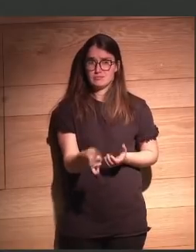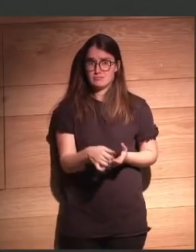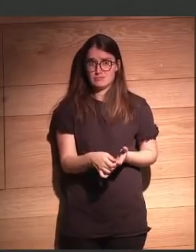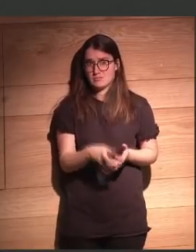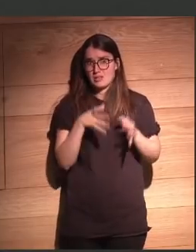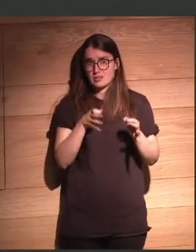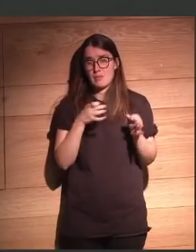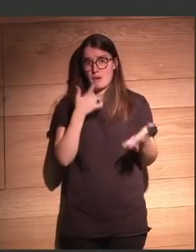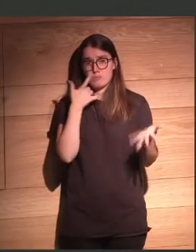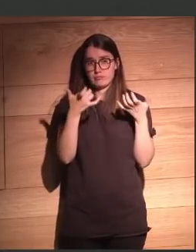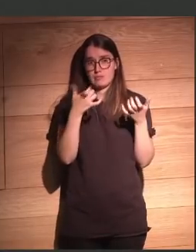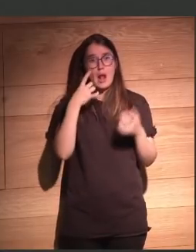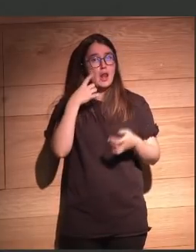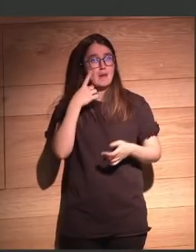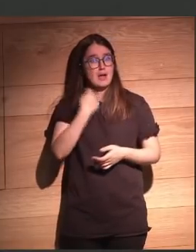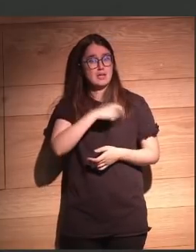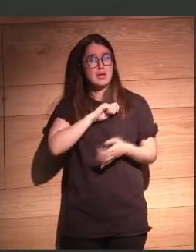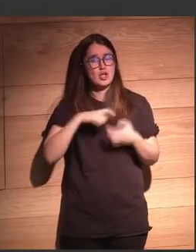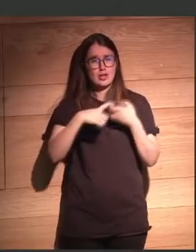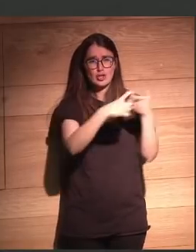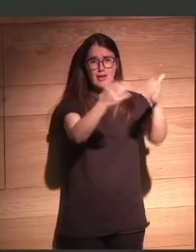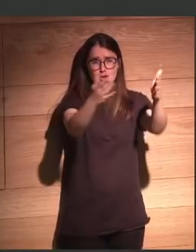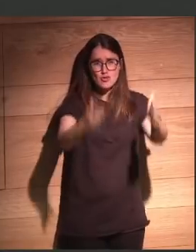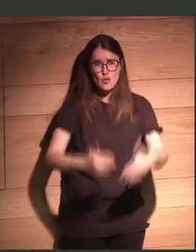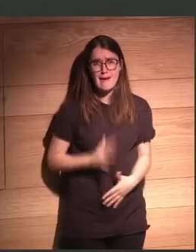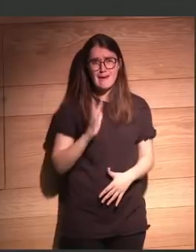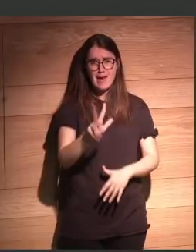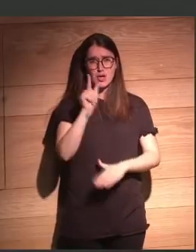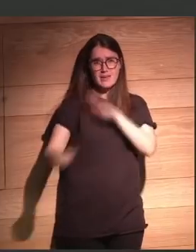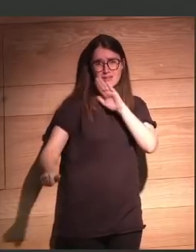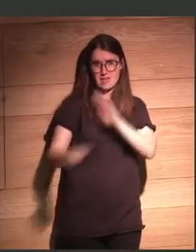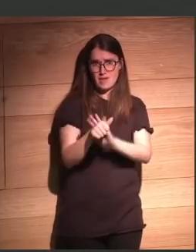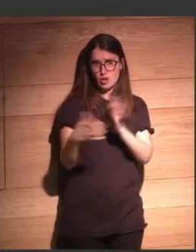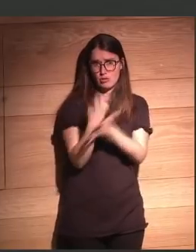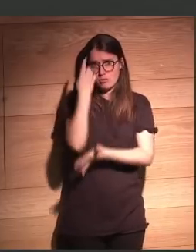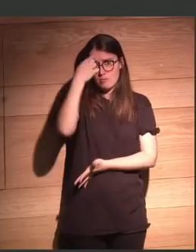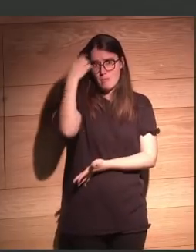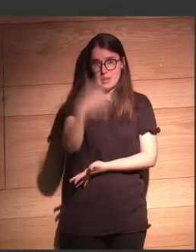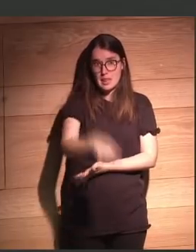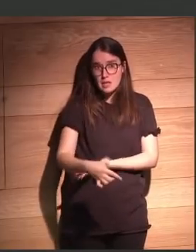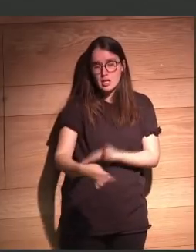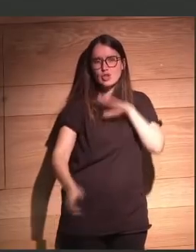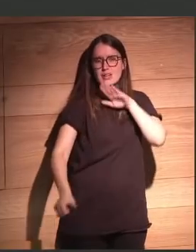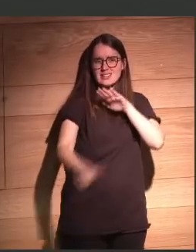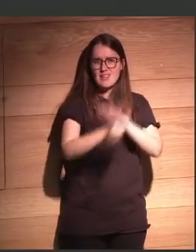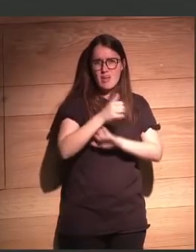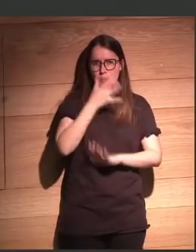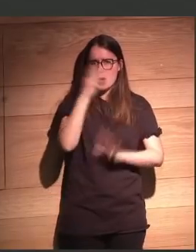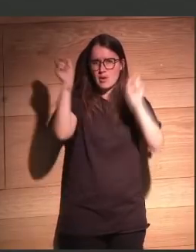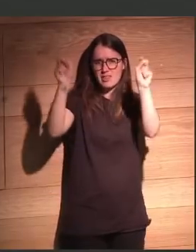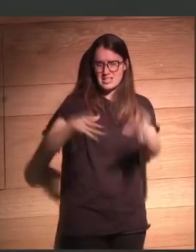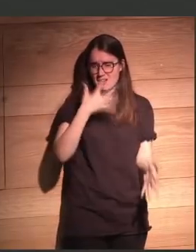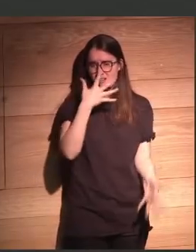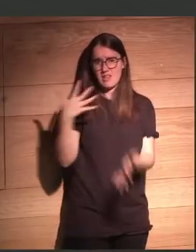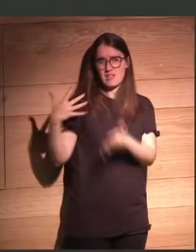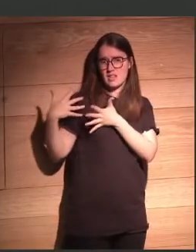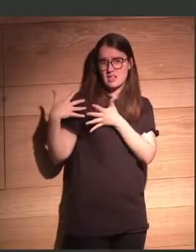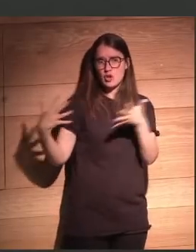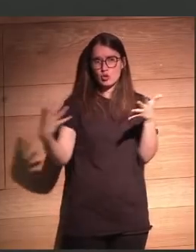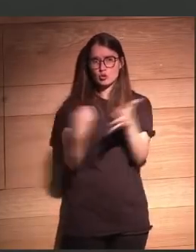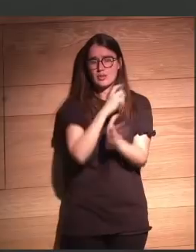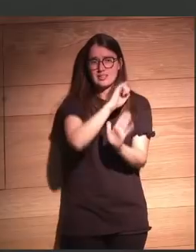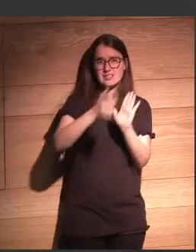calificado siempre. La banca española es insolidaria, ladrona y estafadora, como todos sabemos, que nos ha estafado vergonzosamente hace 10 años con